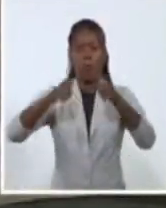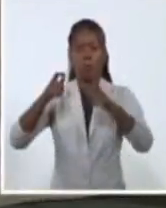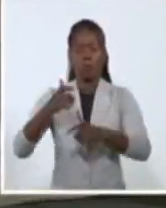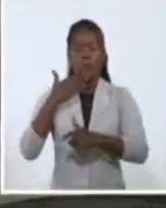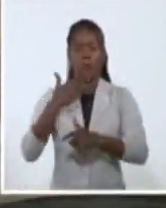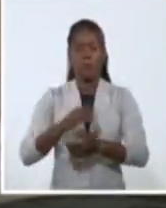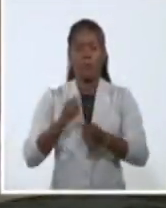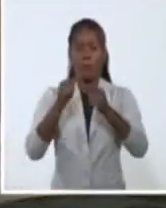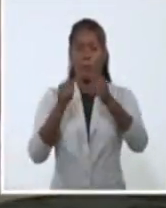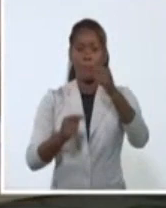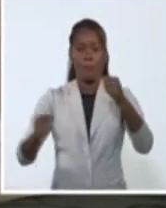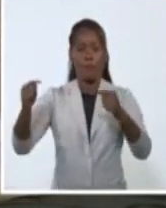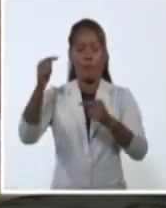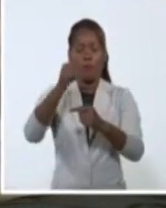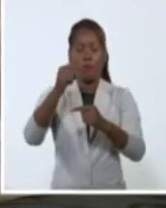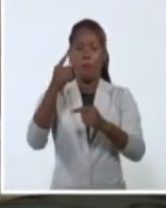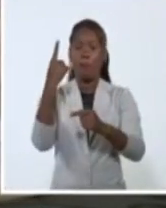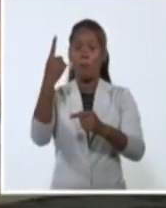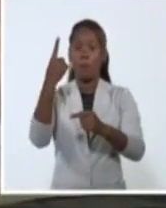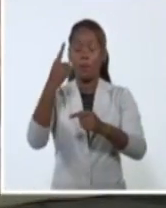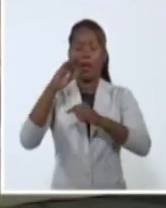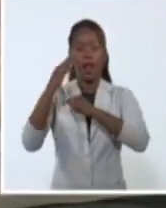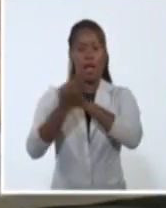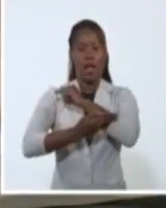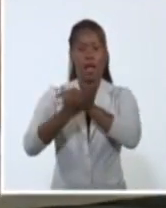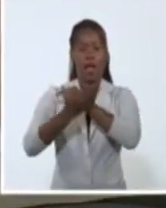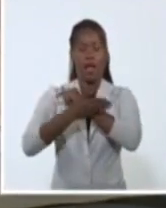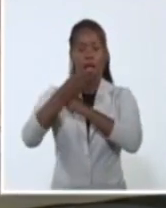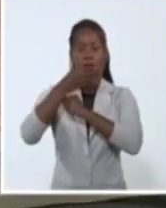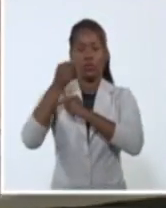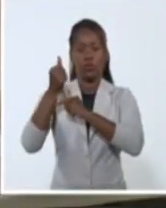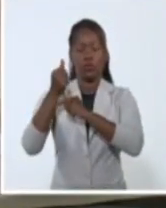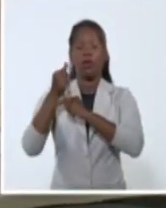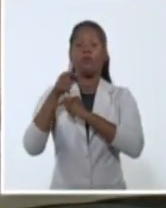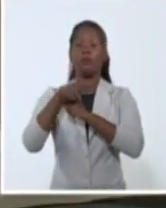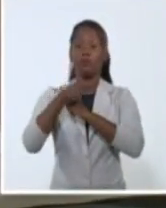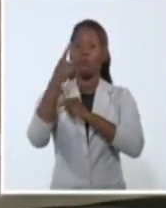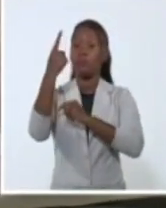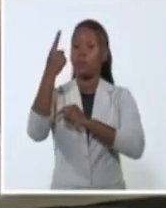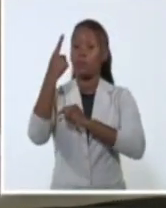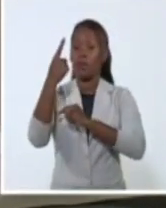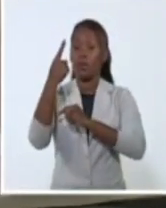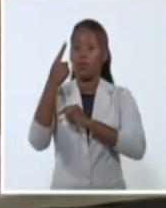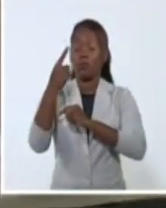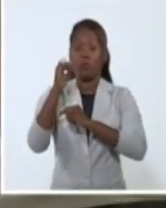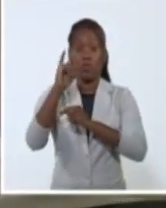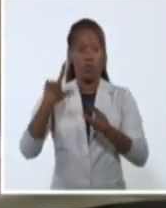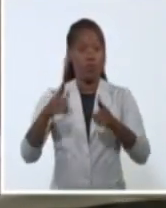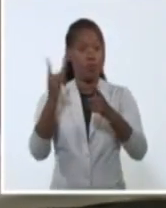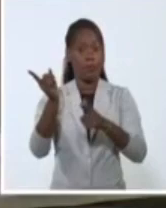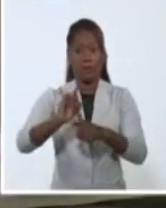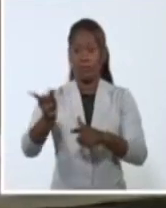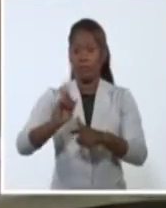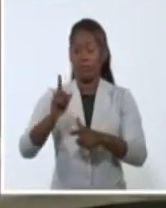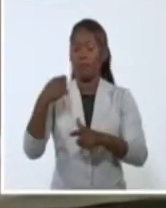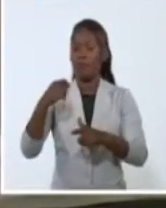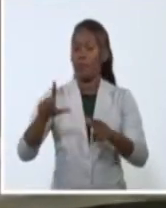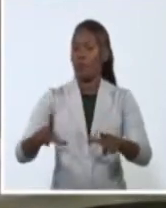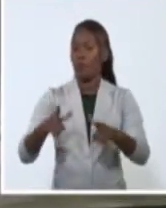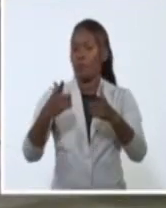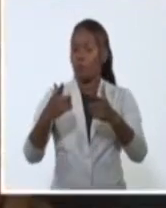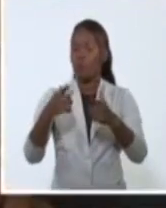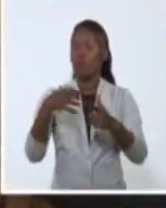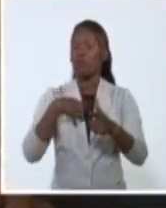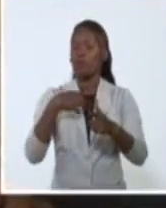primera prioridad la tiene la producción cañera. ¿Qué cosa no se debe de incumplir? Son los planes